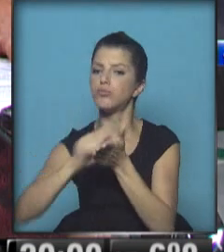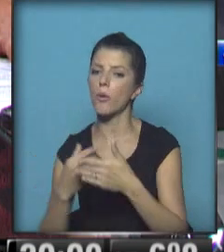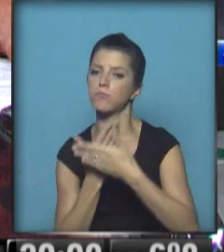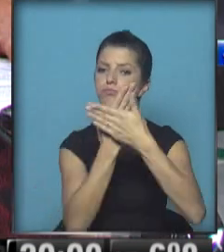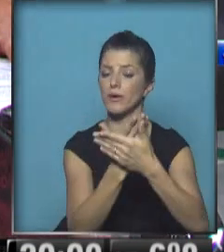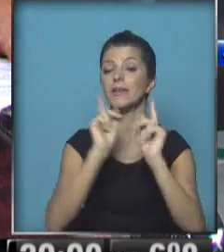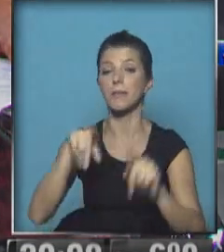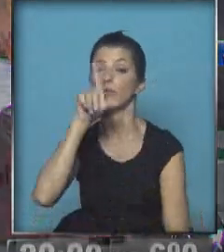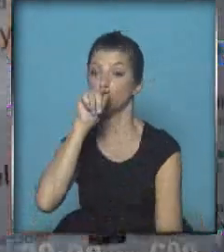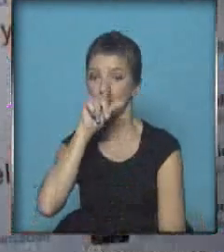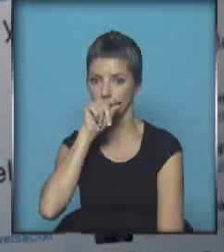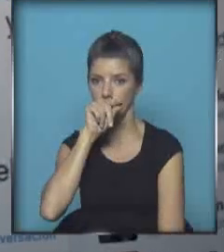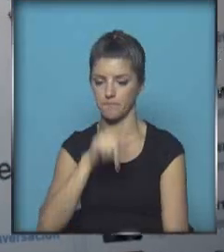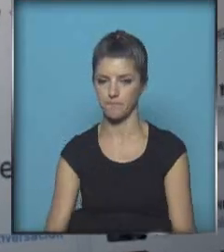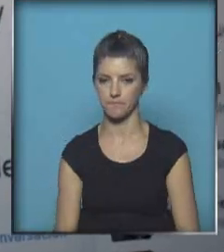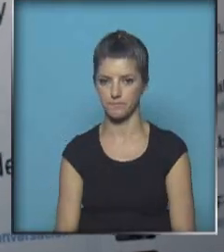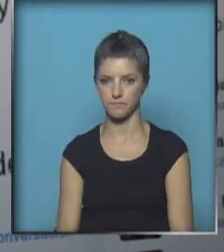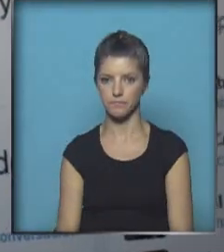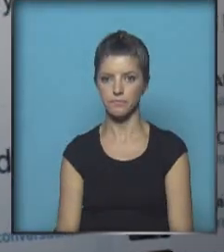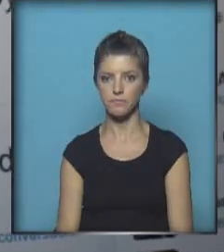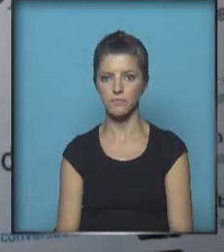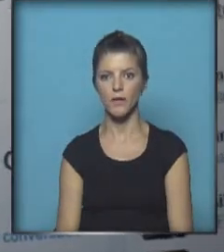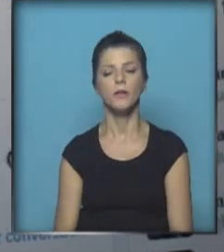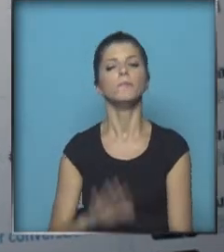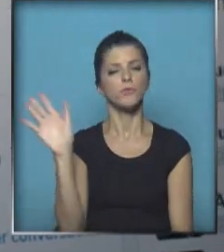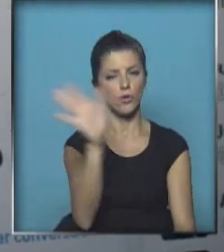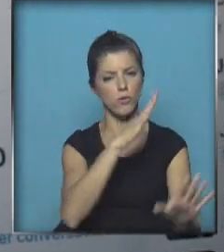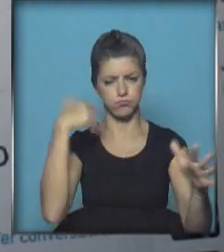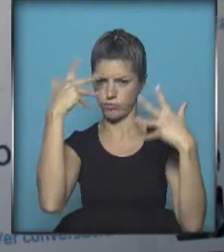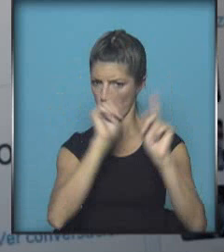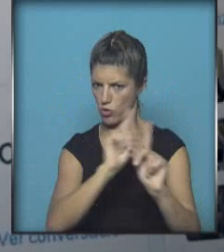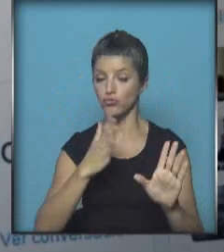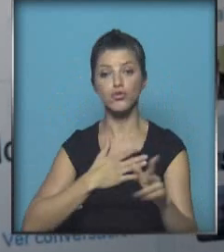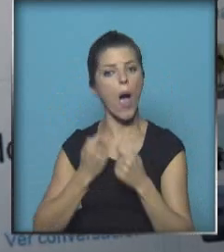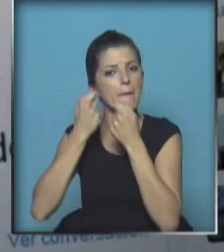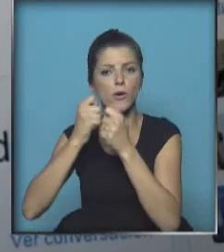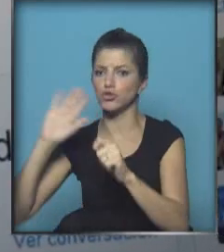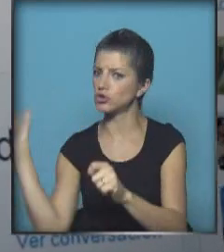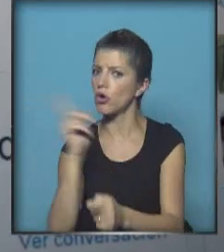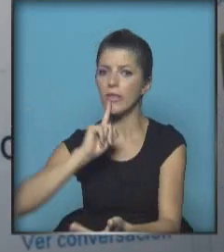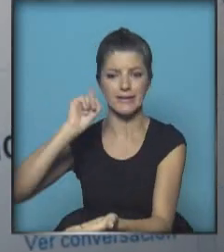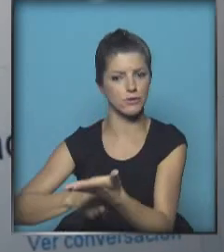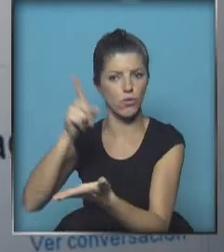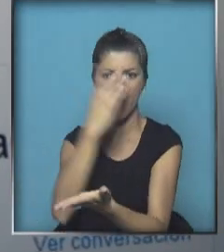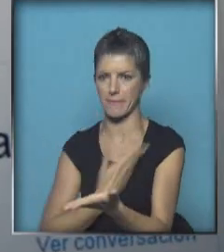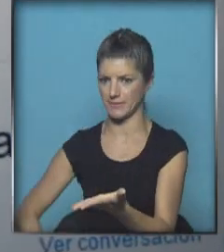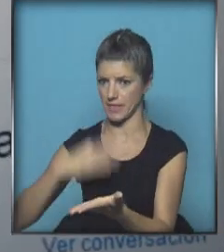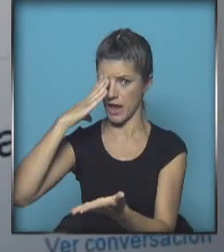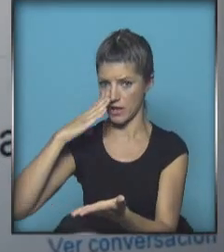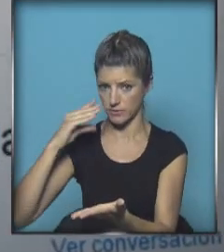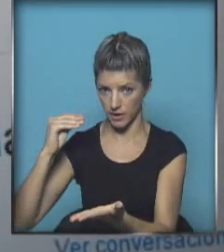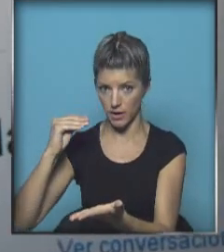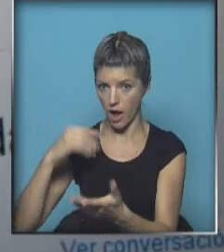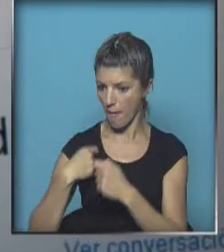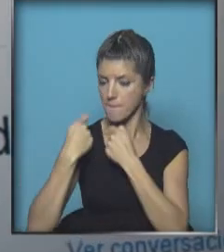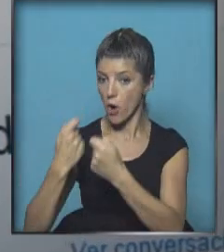este Twitter que nadie confunda yo apoyo todas las decisiones que toma Cristina Fernández de kesner